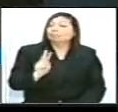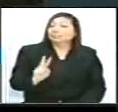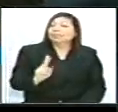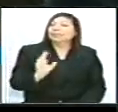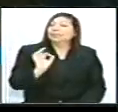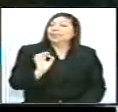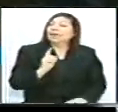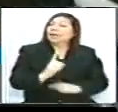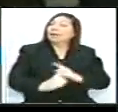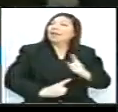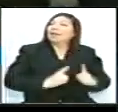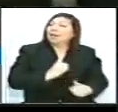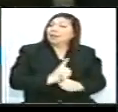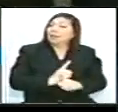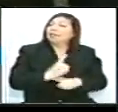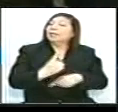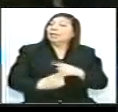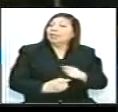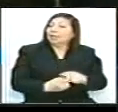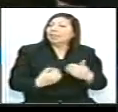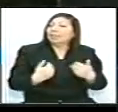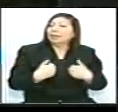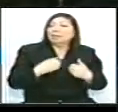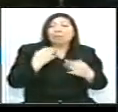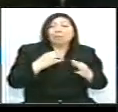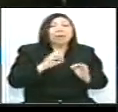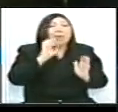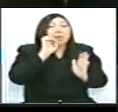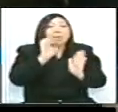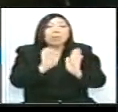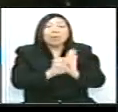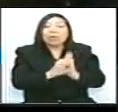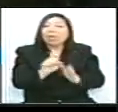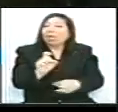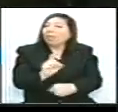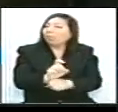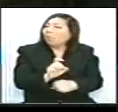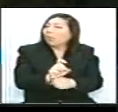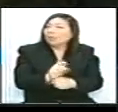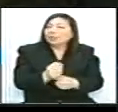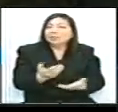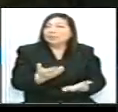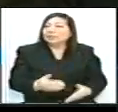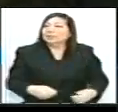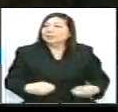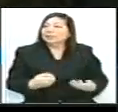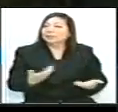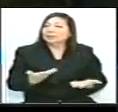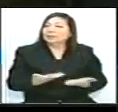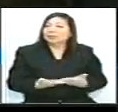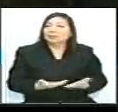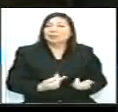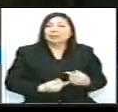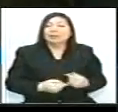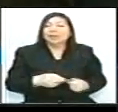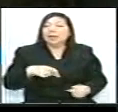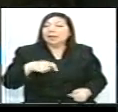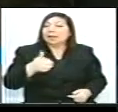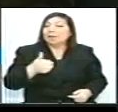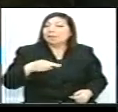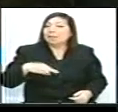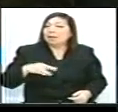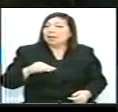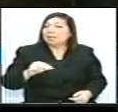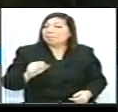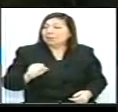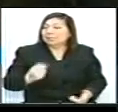cada año tenemos problemas, por ejemplo, en educación. Hoy, con la interdicción de La Pampa,